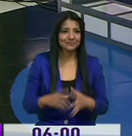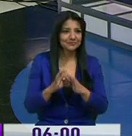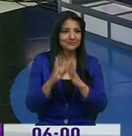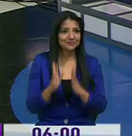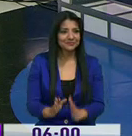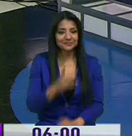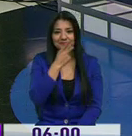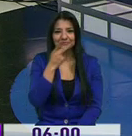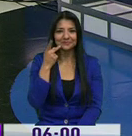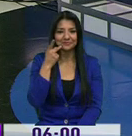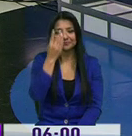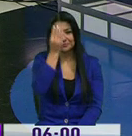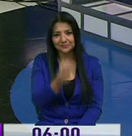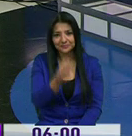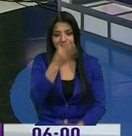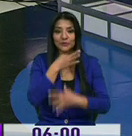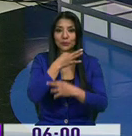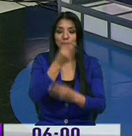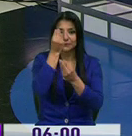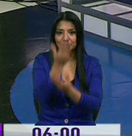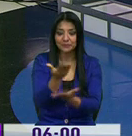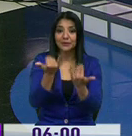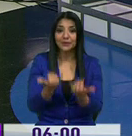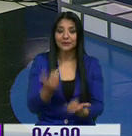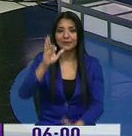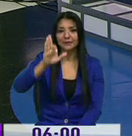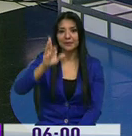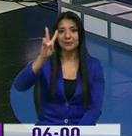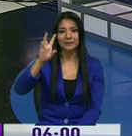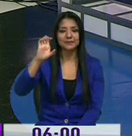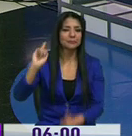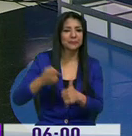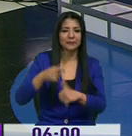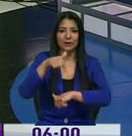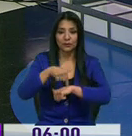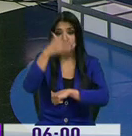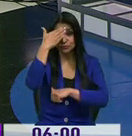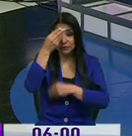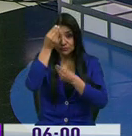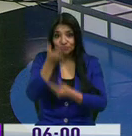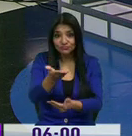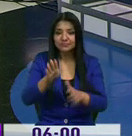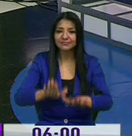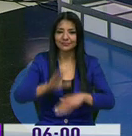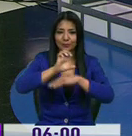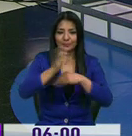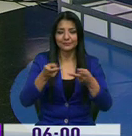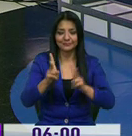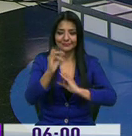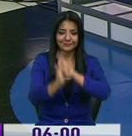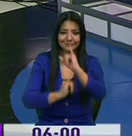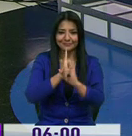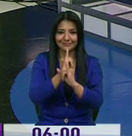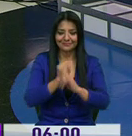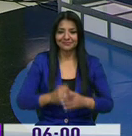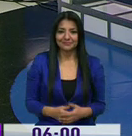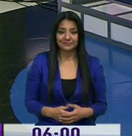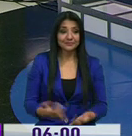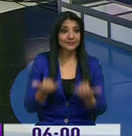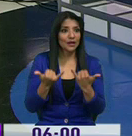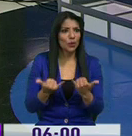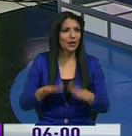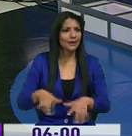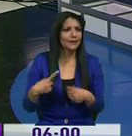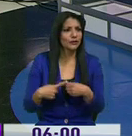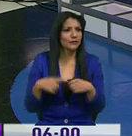alimentos muy buenos días que uso por los acompañar mente veces a primera hora ya sabe contar las noticias de la mitad nacional y también internacional hoy día fría la